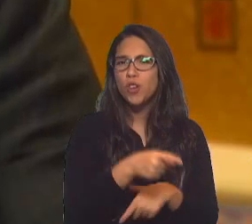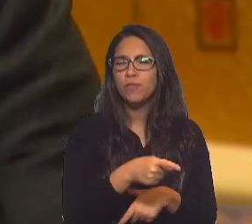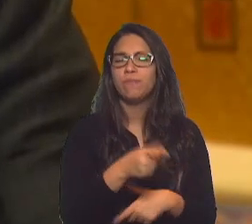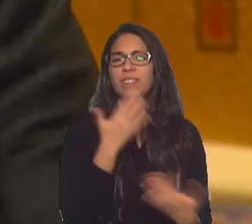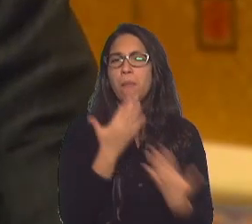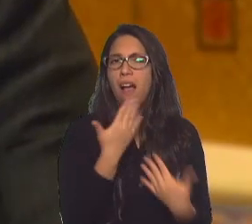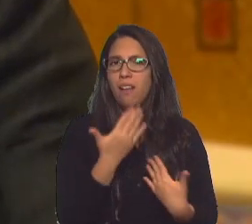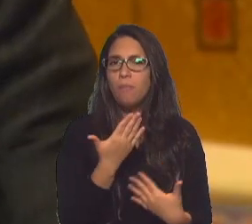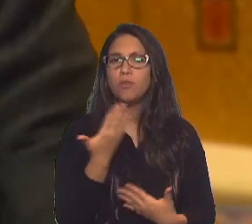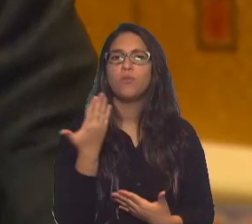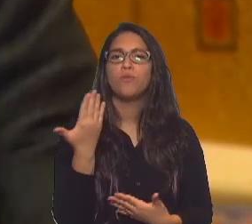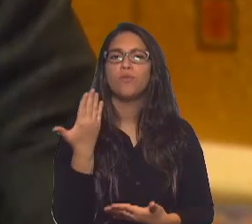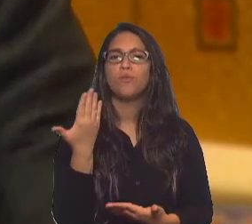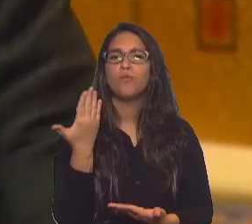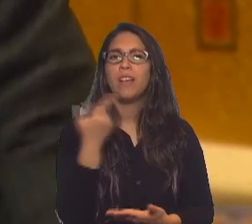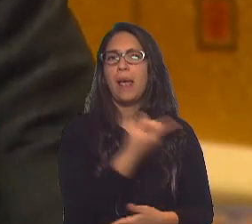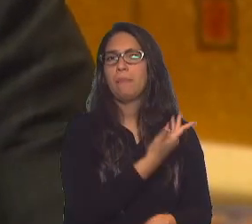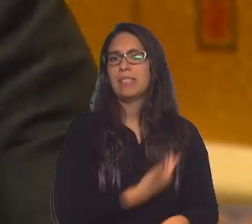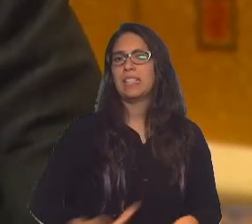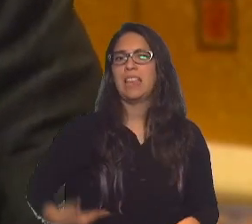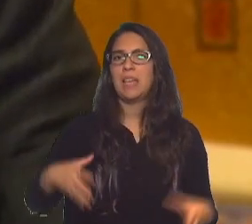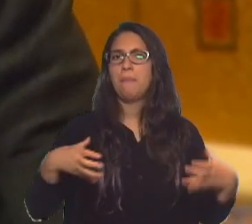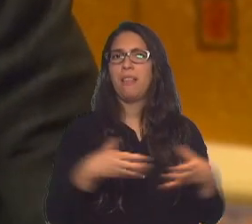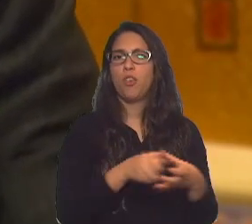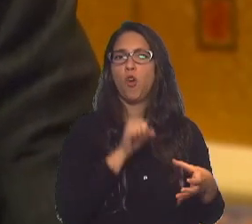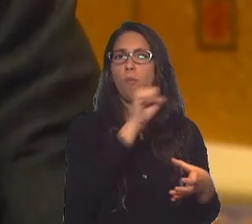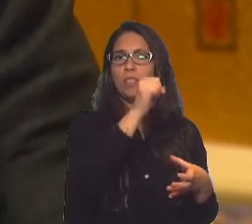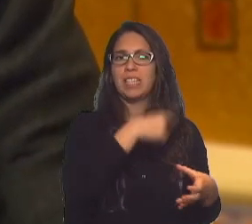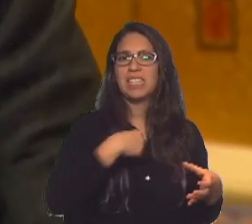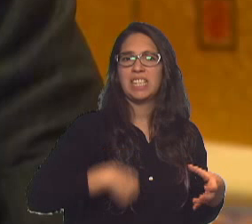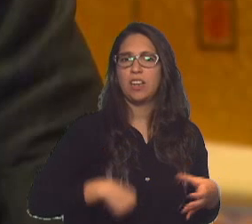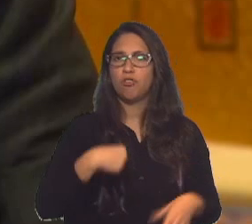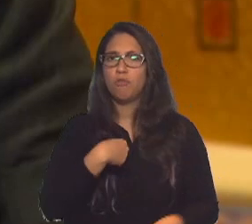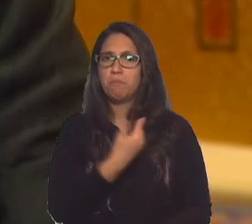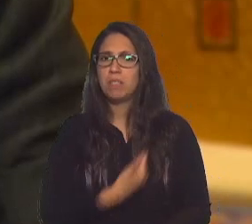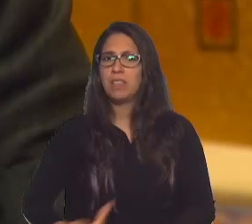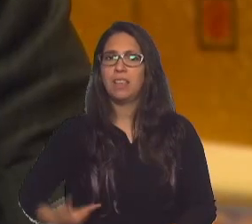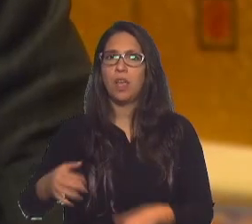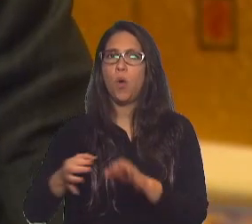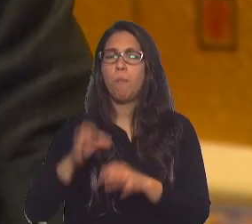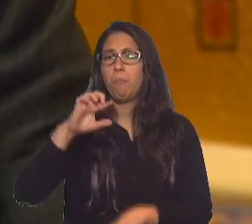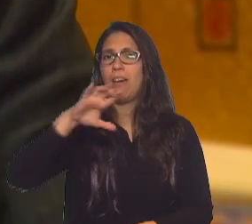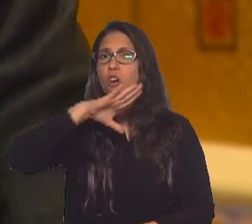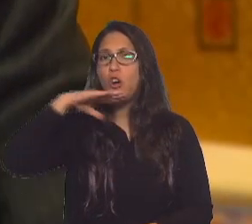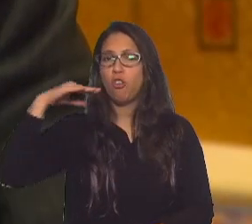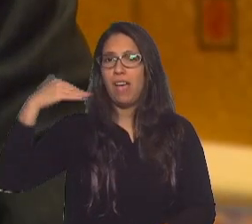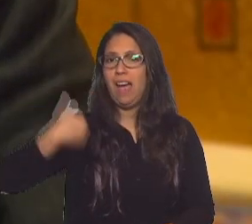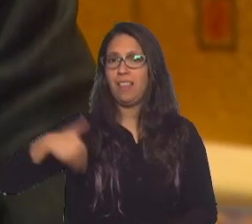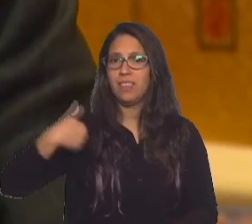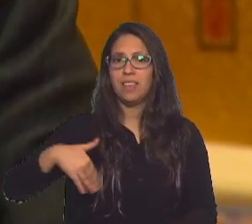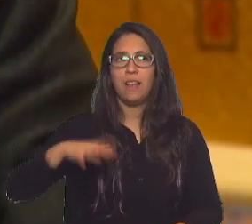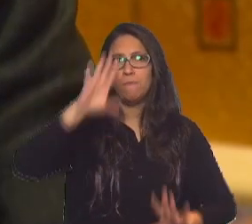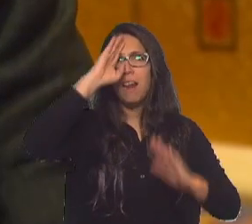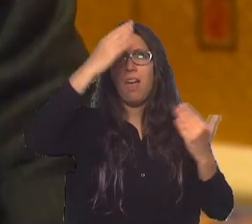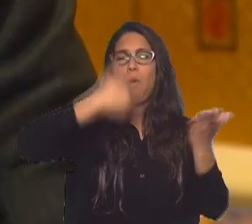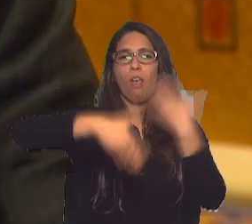hablar, él como presidente del Partido Comunista Chino y yo como presidente del Partido Justicialista, y a recordar el vínculo